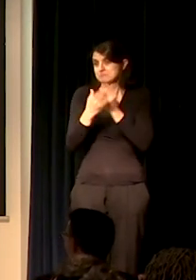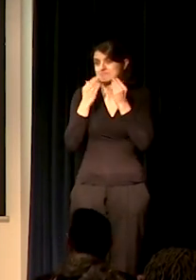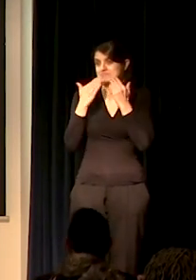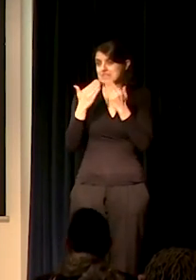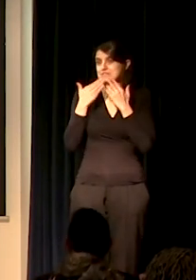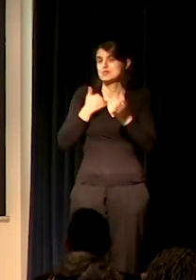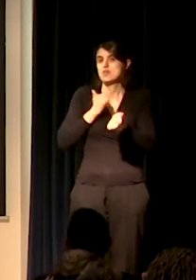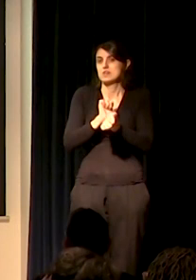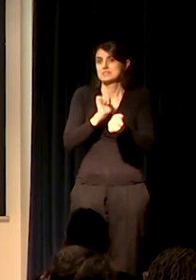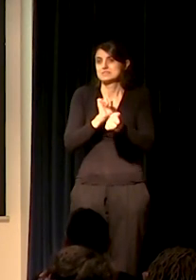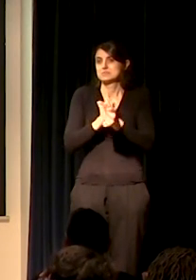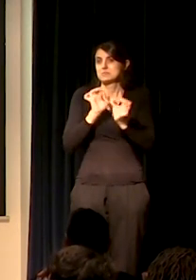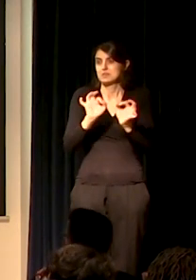Espero